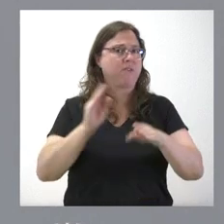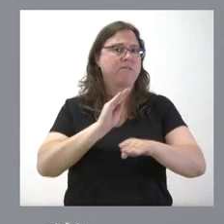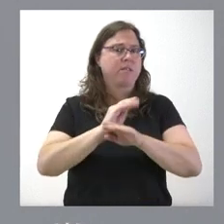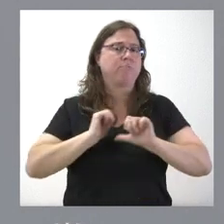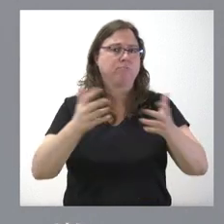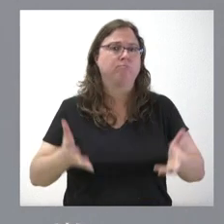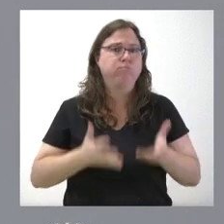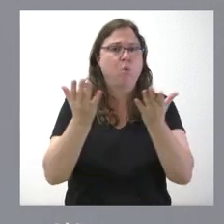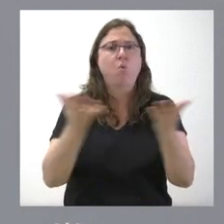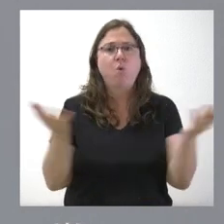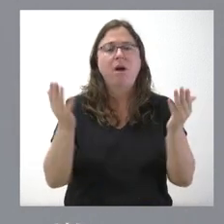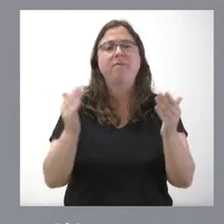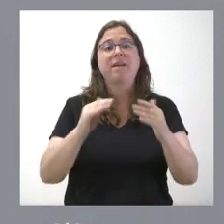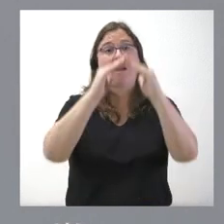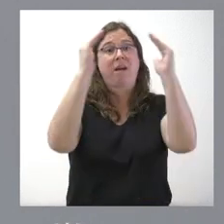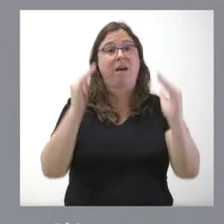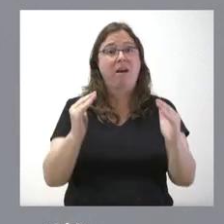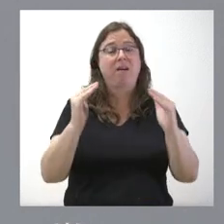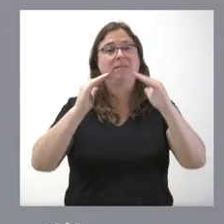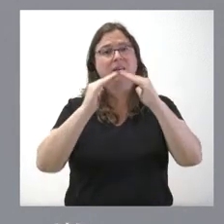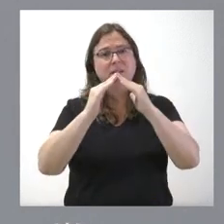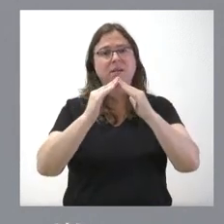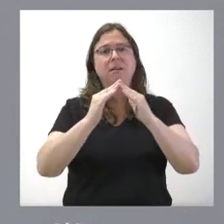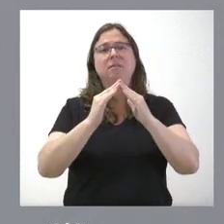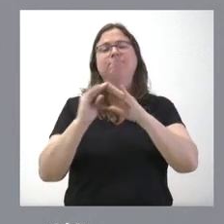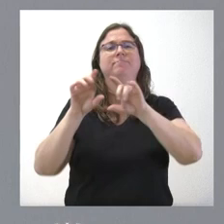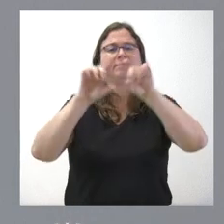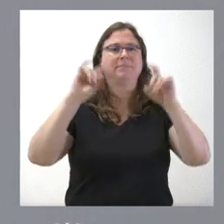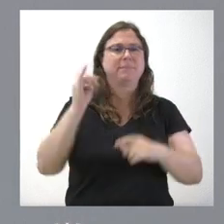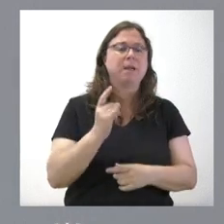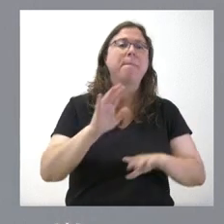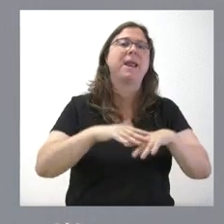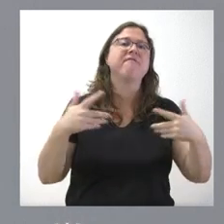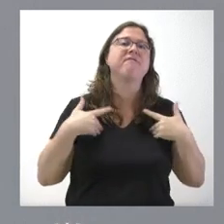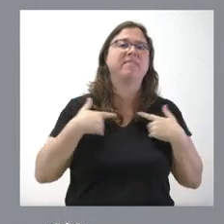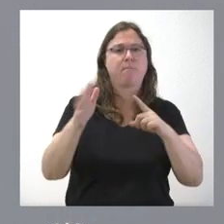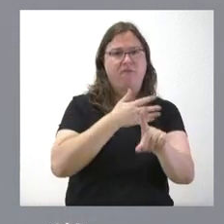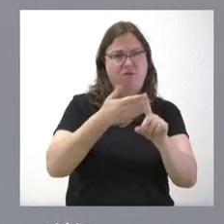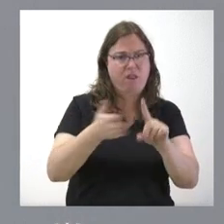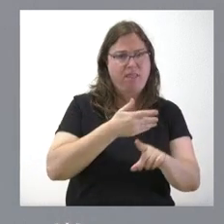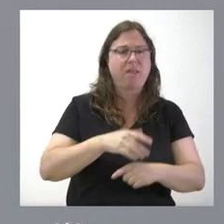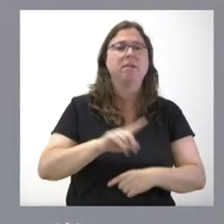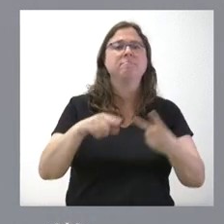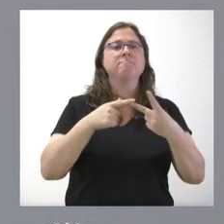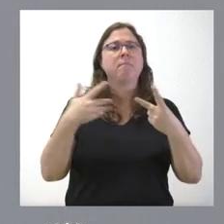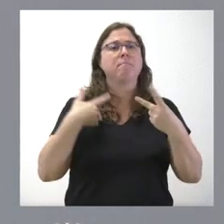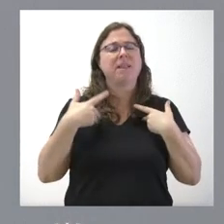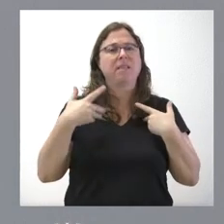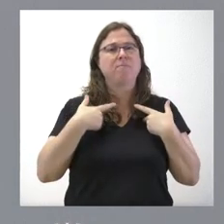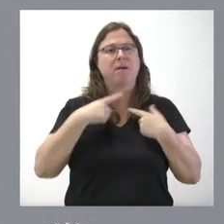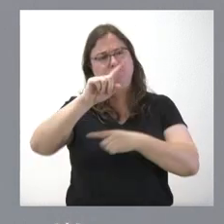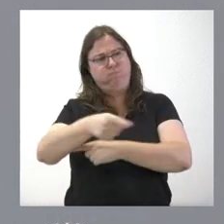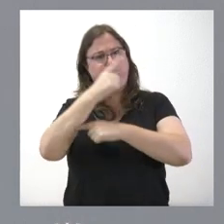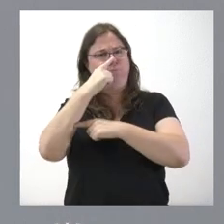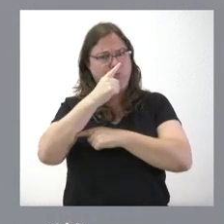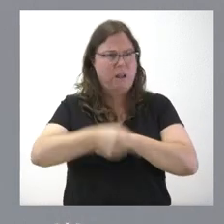disposición urgente de una vivienda alojamiento o dotación Residencial a Víctimas de violencia de género Víctimas de trata con fines